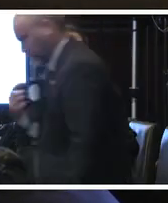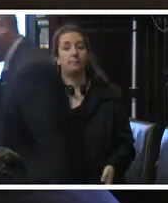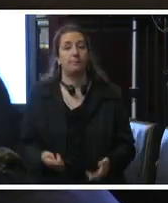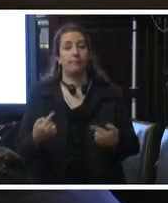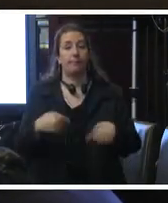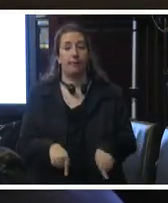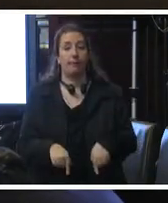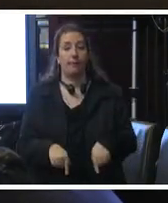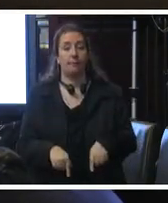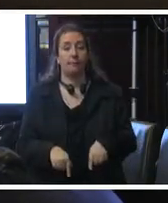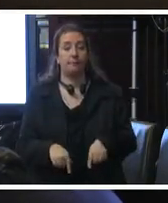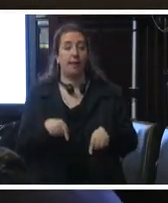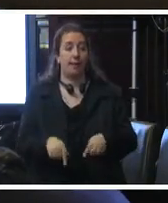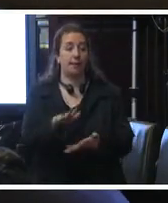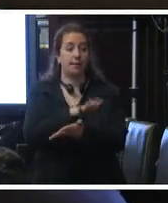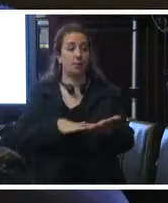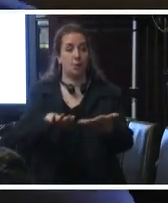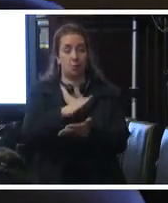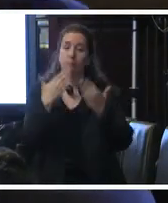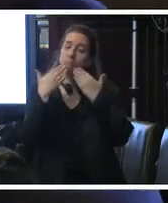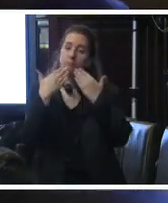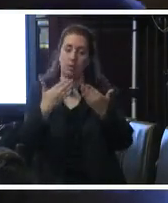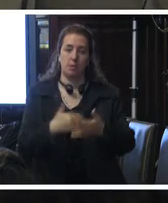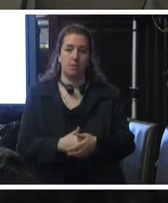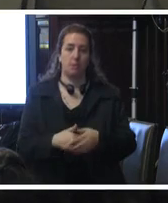eficacia a estas situaciones. Gracias.